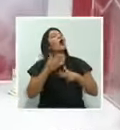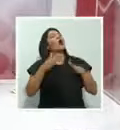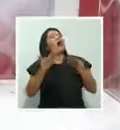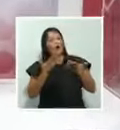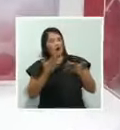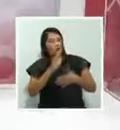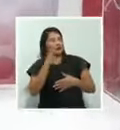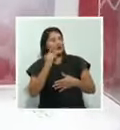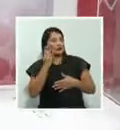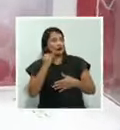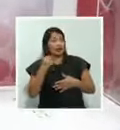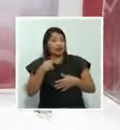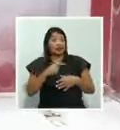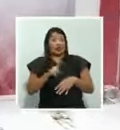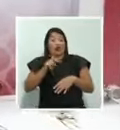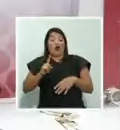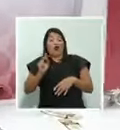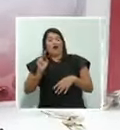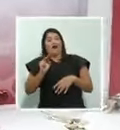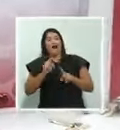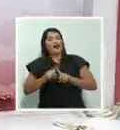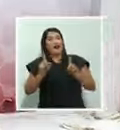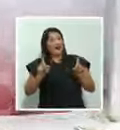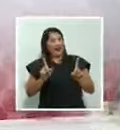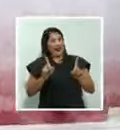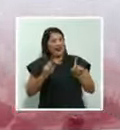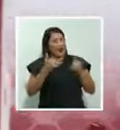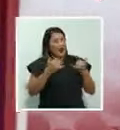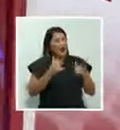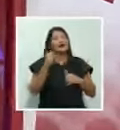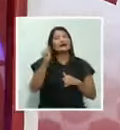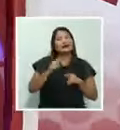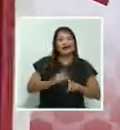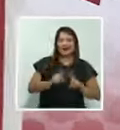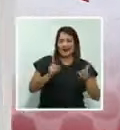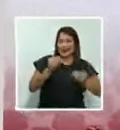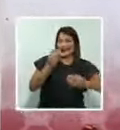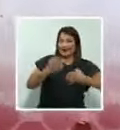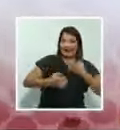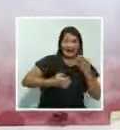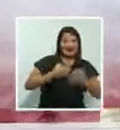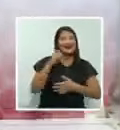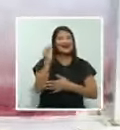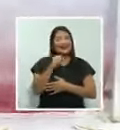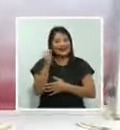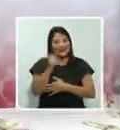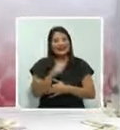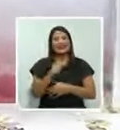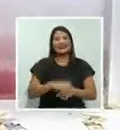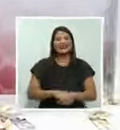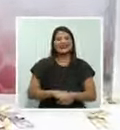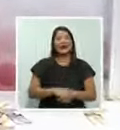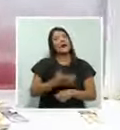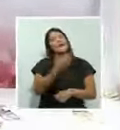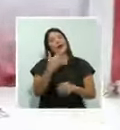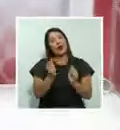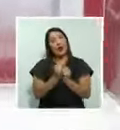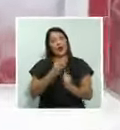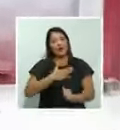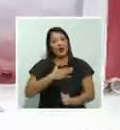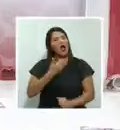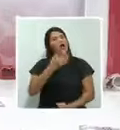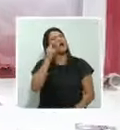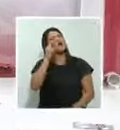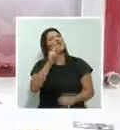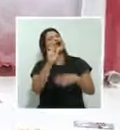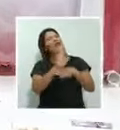uno lo ve desde afuera, pero estar adentro es otra cosa, ¿verdad? Sí, es otra cosa. Adrenalina, ¿cierto? Sí, pase totalmente. Por aquí, don Cuando Jaime. Uno lo ve en tele, uno